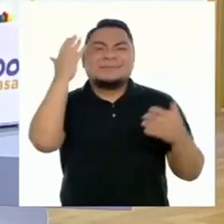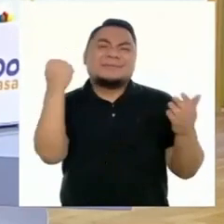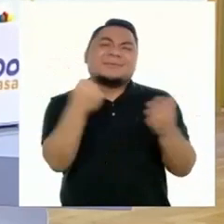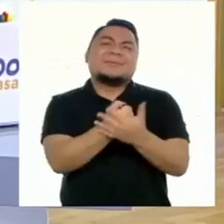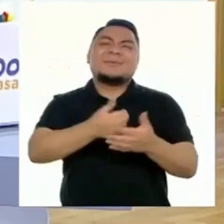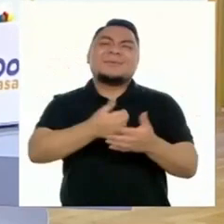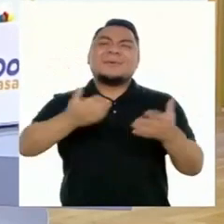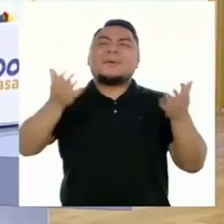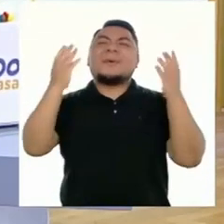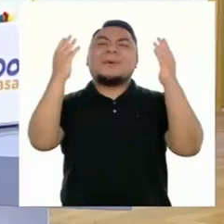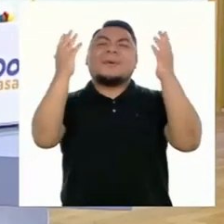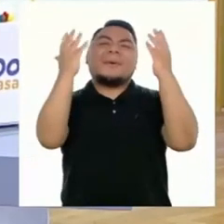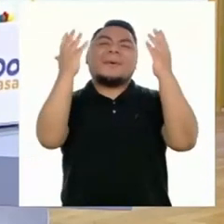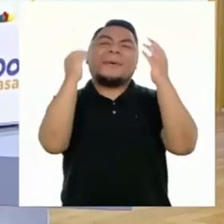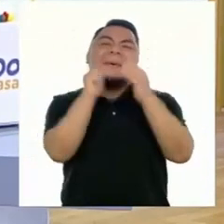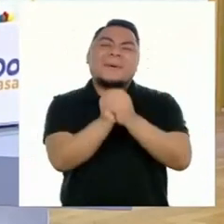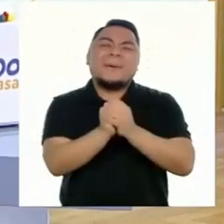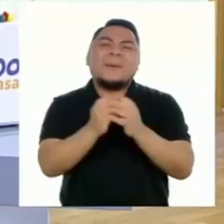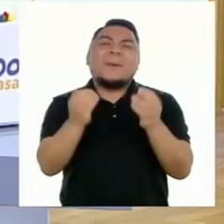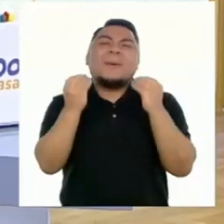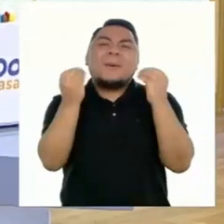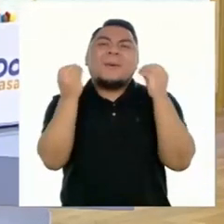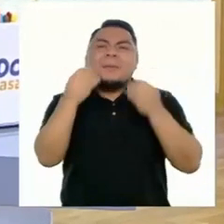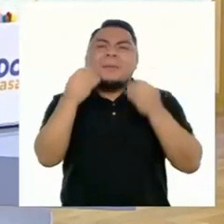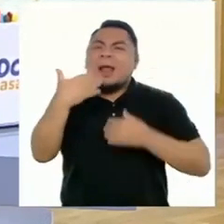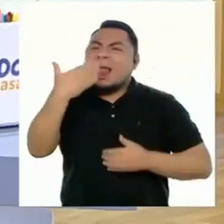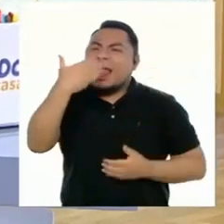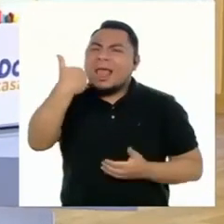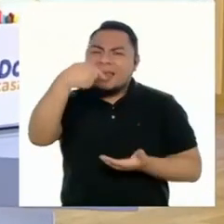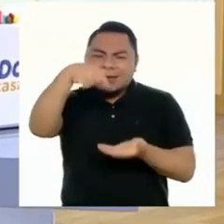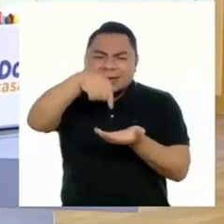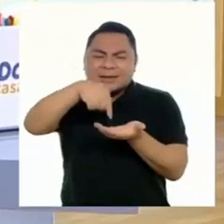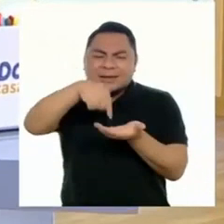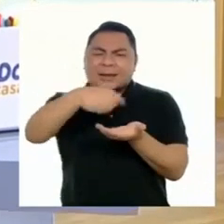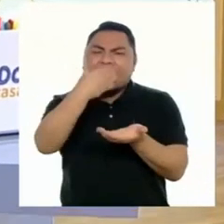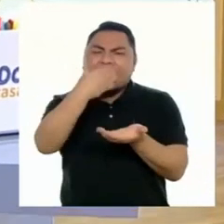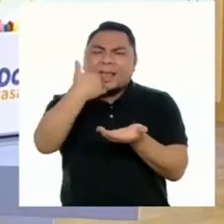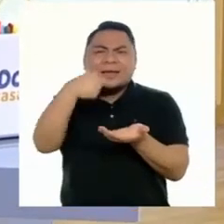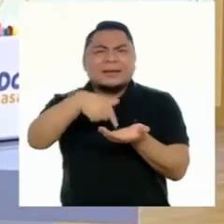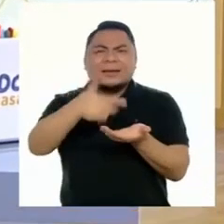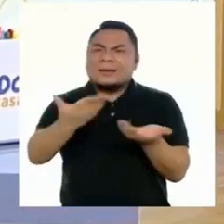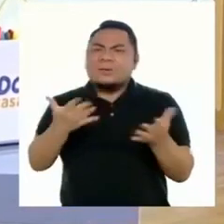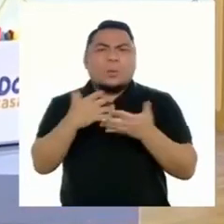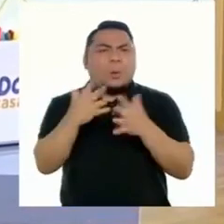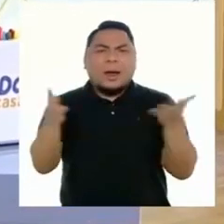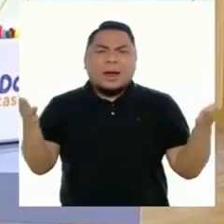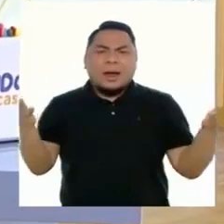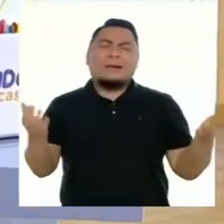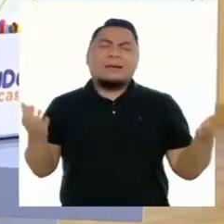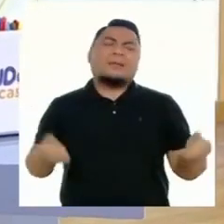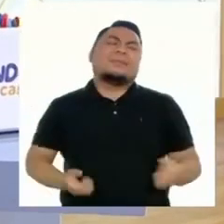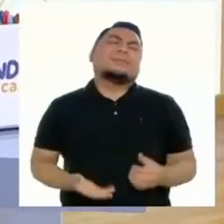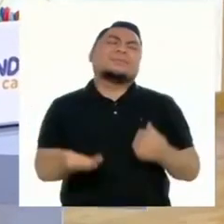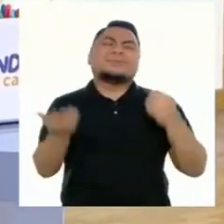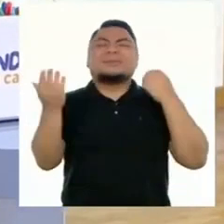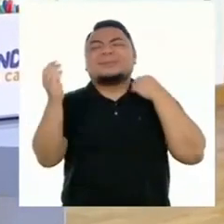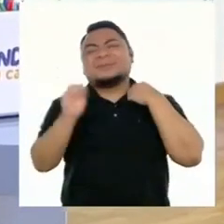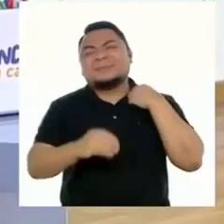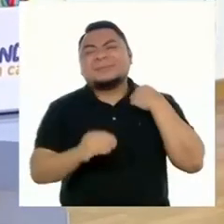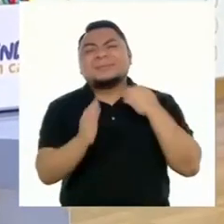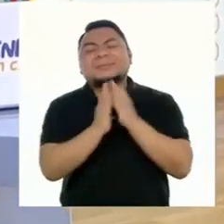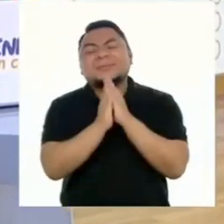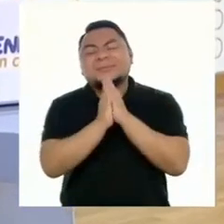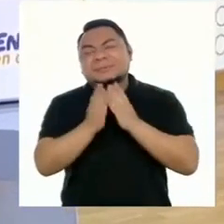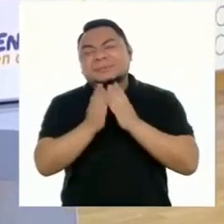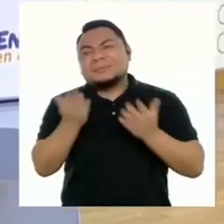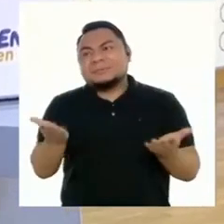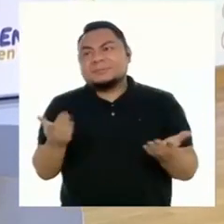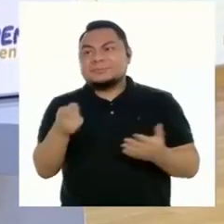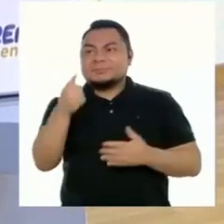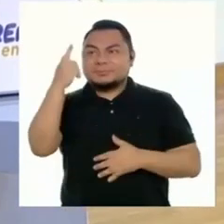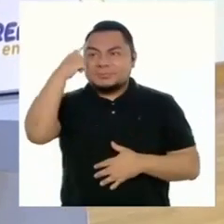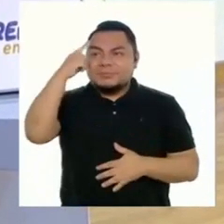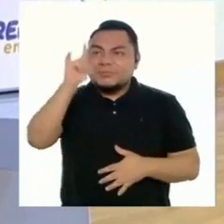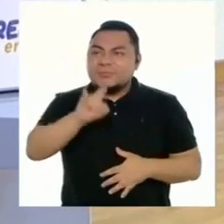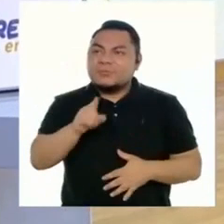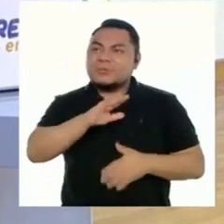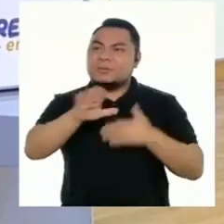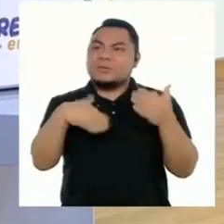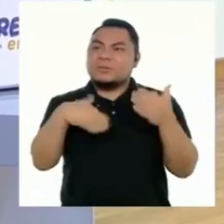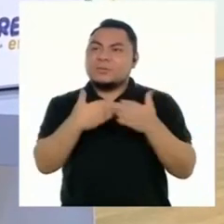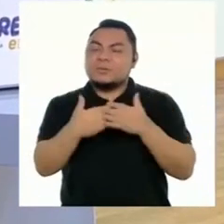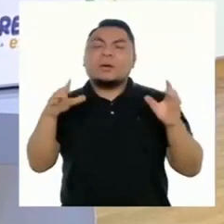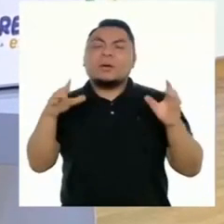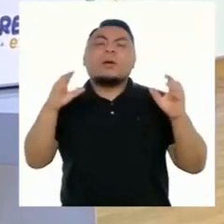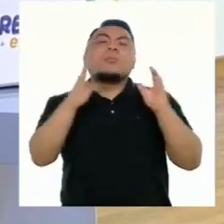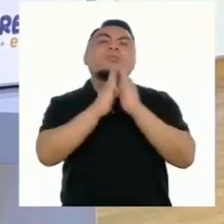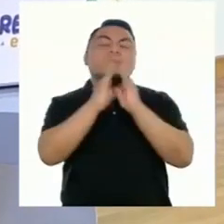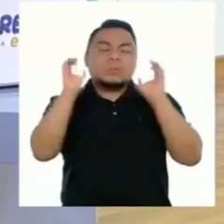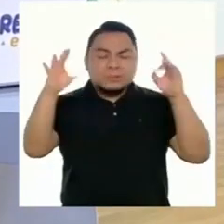¡No! ¡No hay ají! ¡Es una tragedia! Por favor, tocino, usa la magia de la